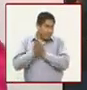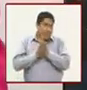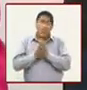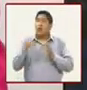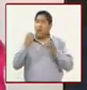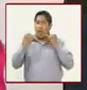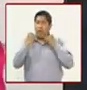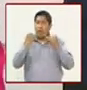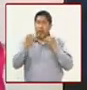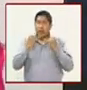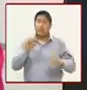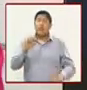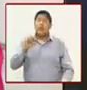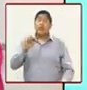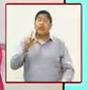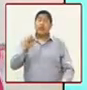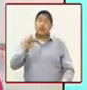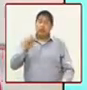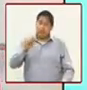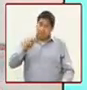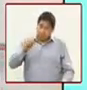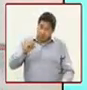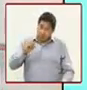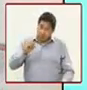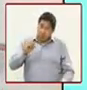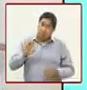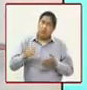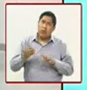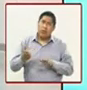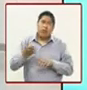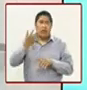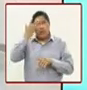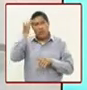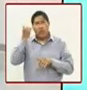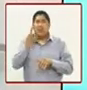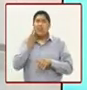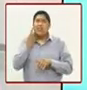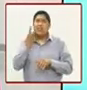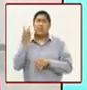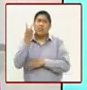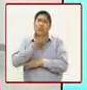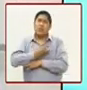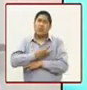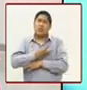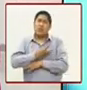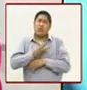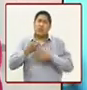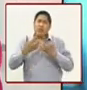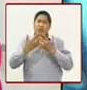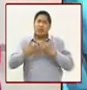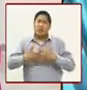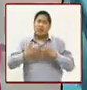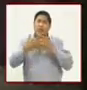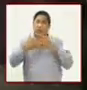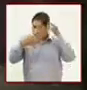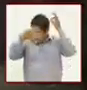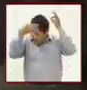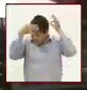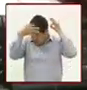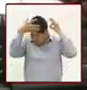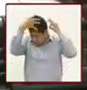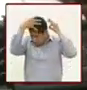otra información, Celestino Mamani es la segunda persona que falleció tras la explosión de un caldero en una fábrica de sombreros en Viacha.